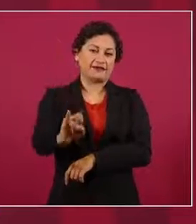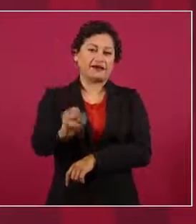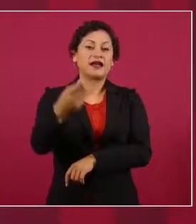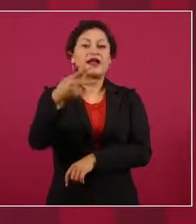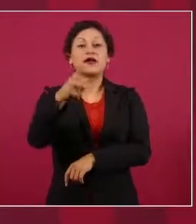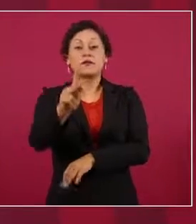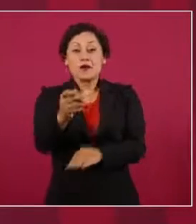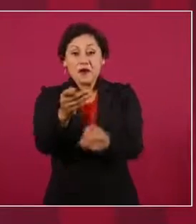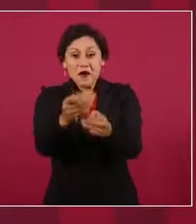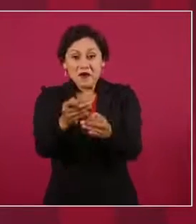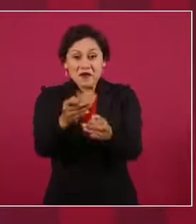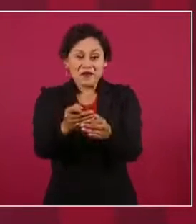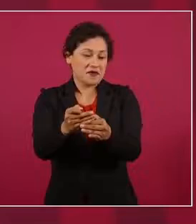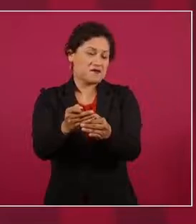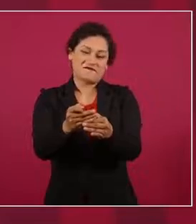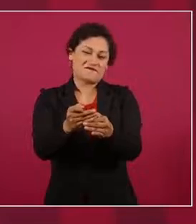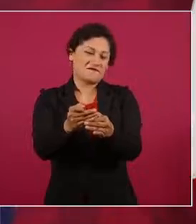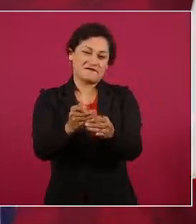Ya no hay